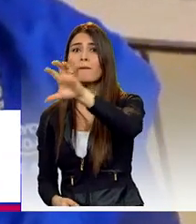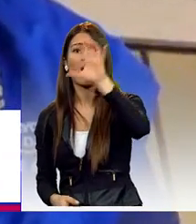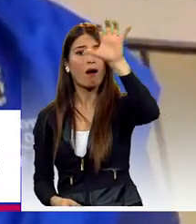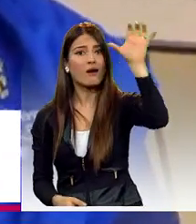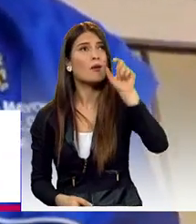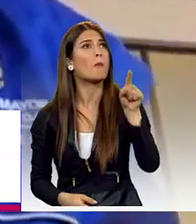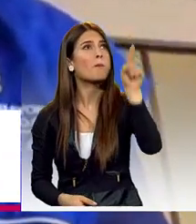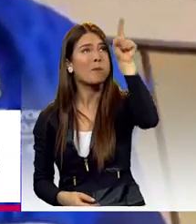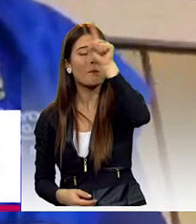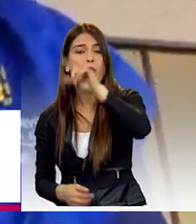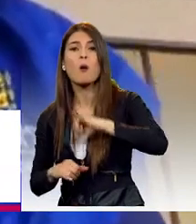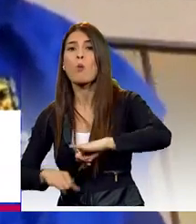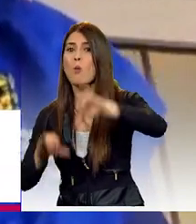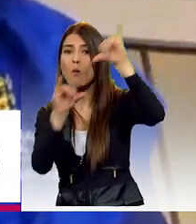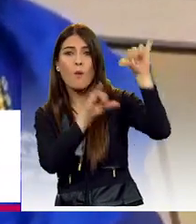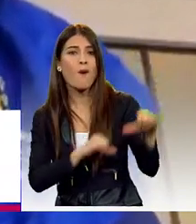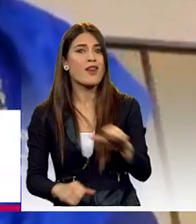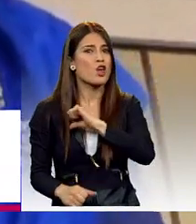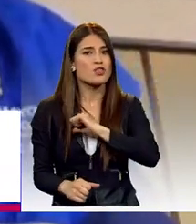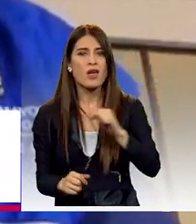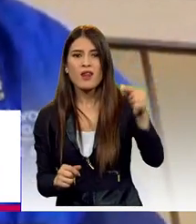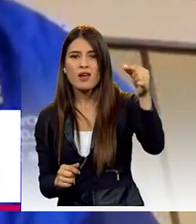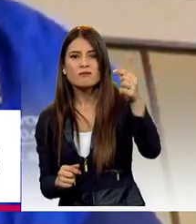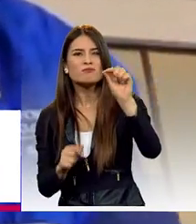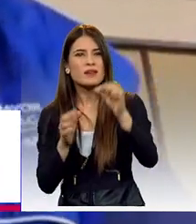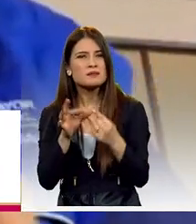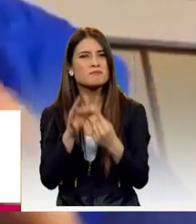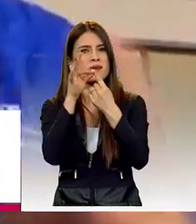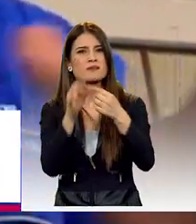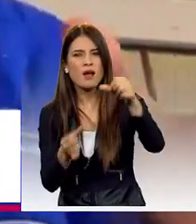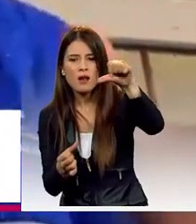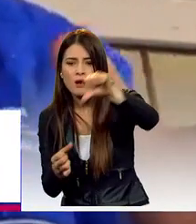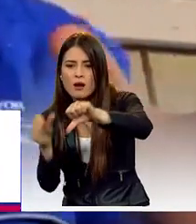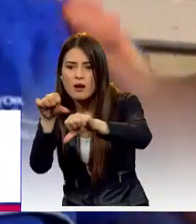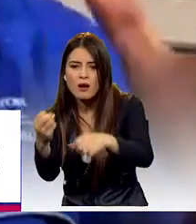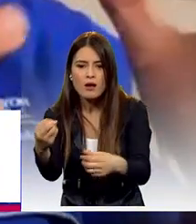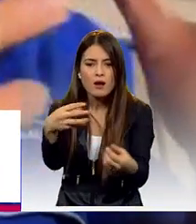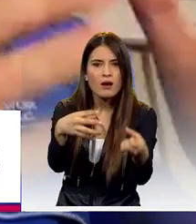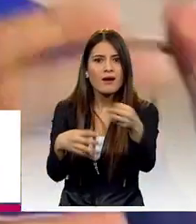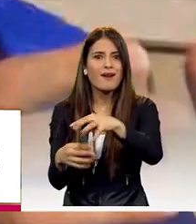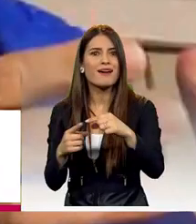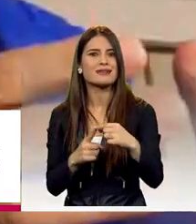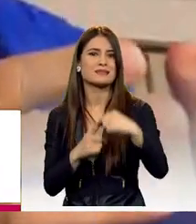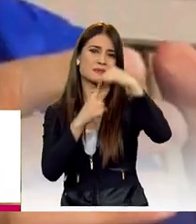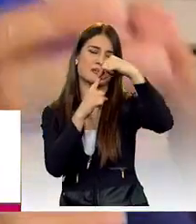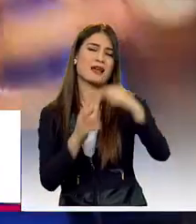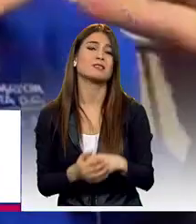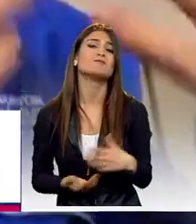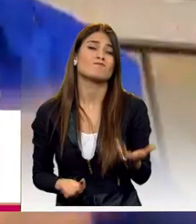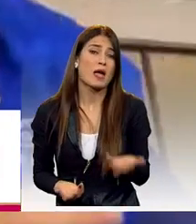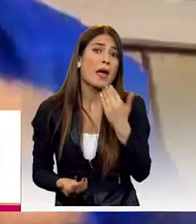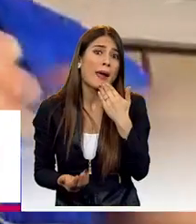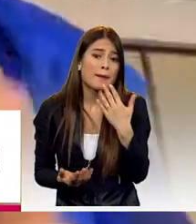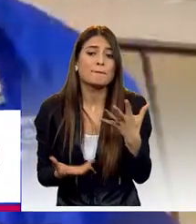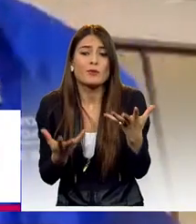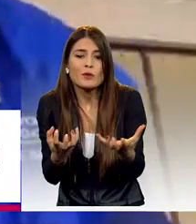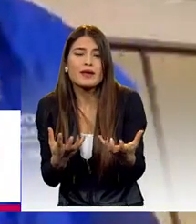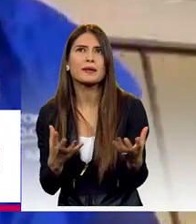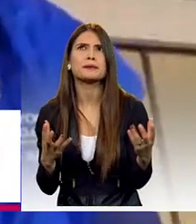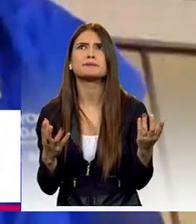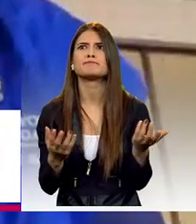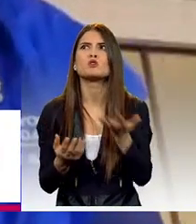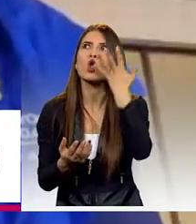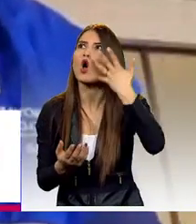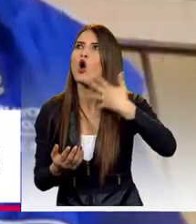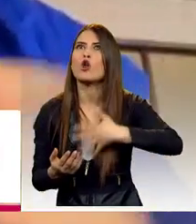necesarias, menos de las que quisiéramos hacer. Nosotros quisiéramos hacer alrededor de 3.000, de 3.500 incluso todos